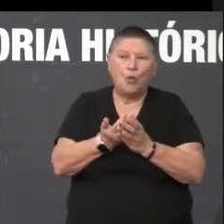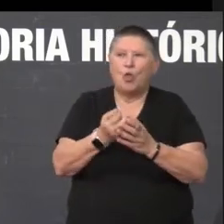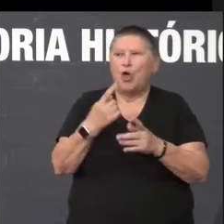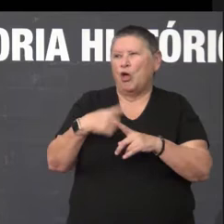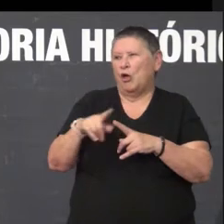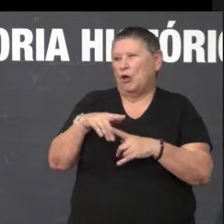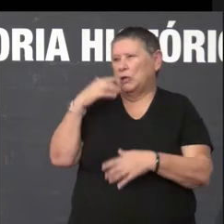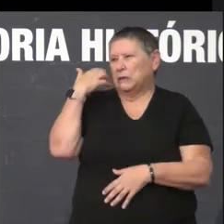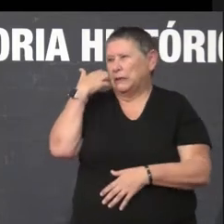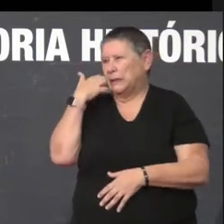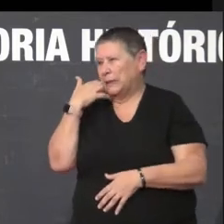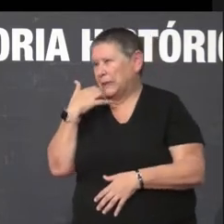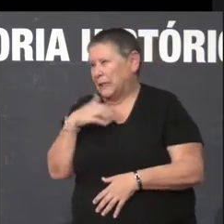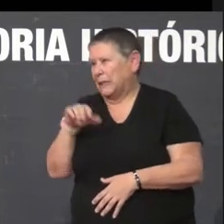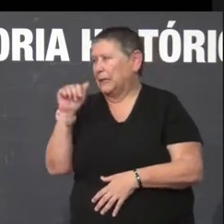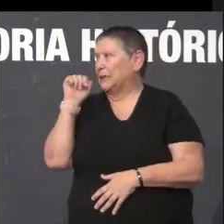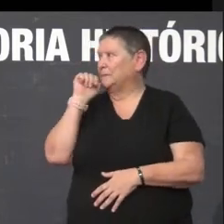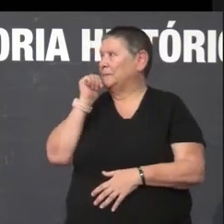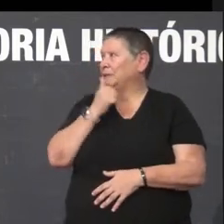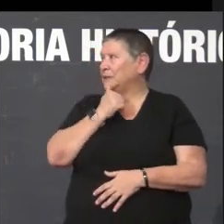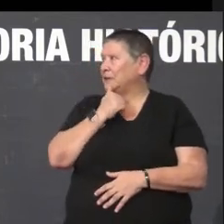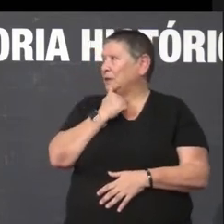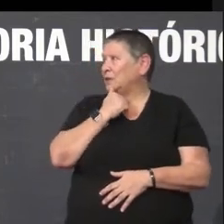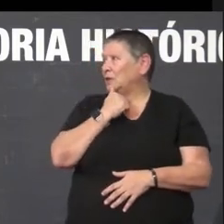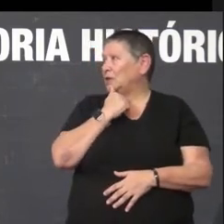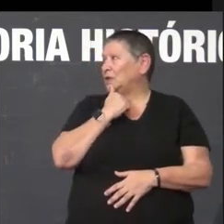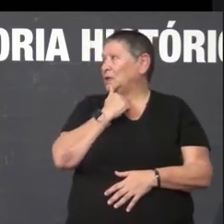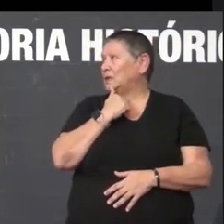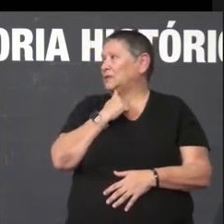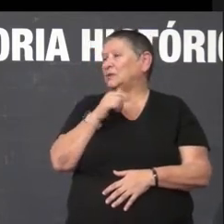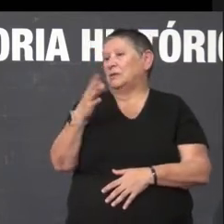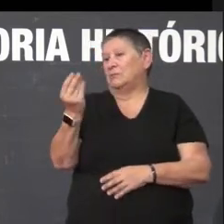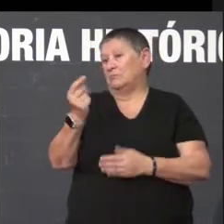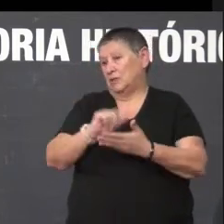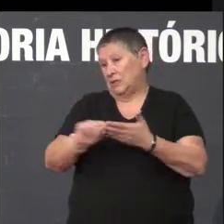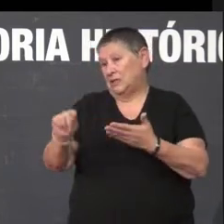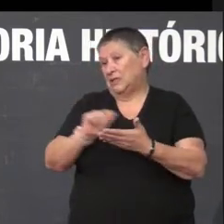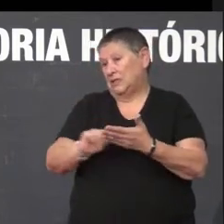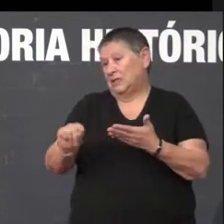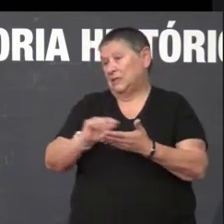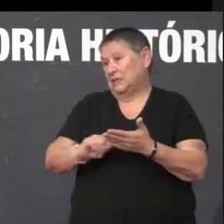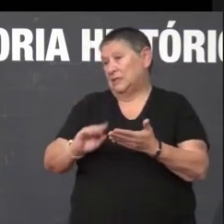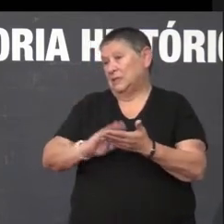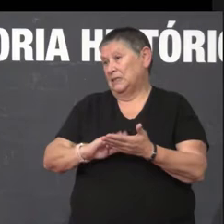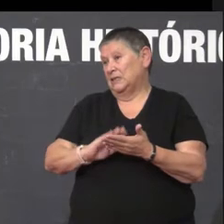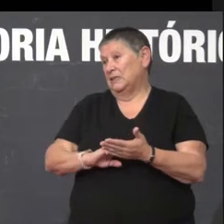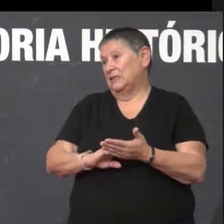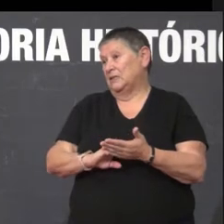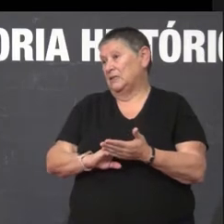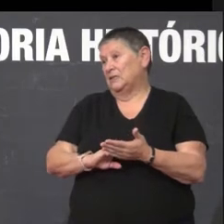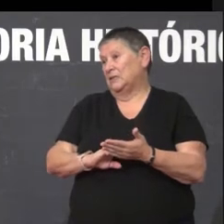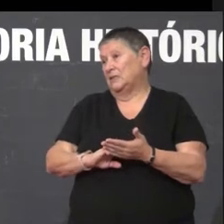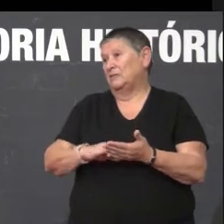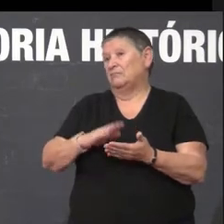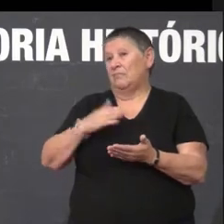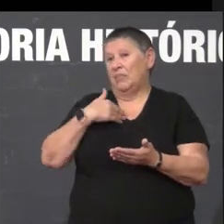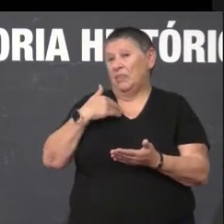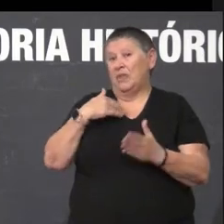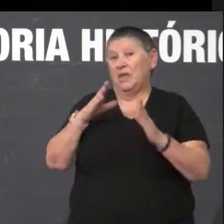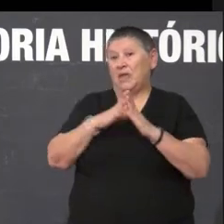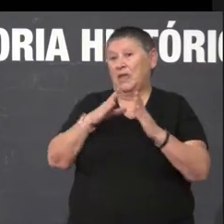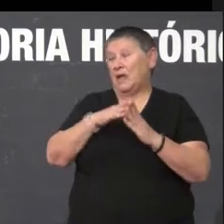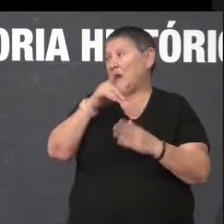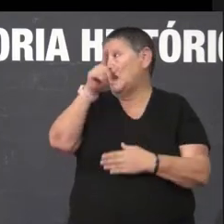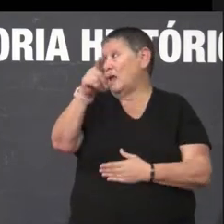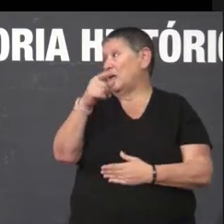e raras que van, e aí hai escritos feitos, por exemplo, por León XIII na Iglesia, pois pouco